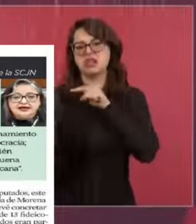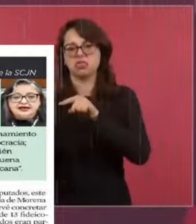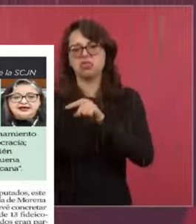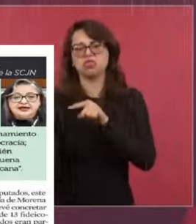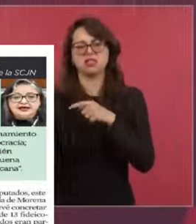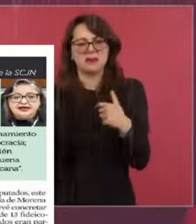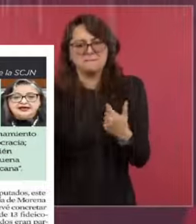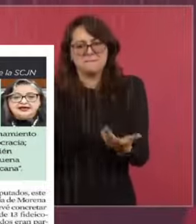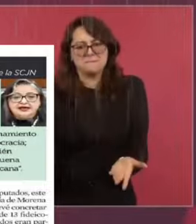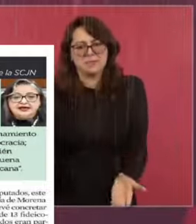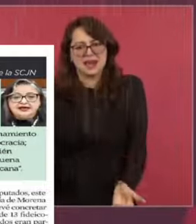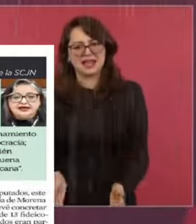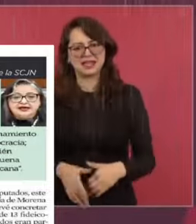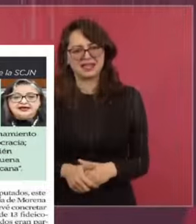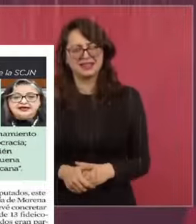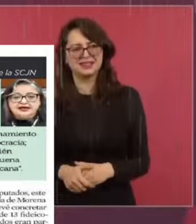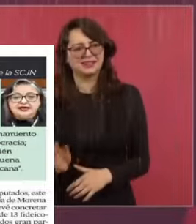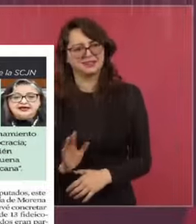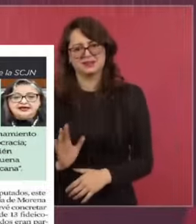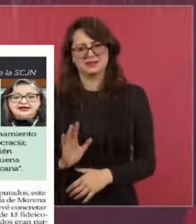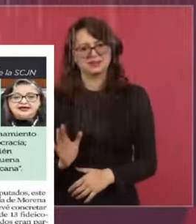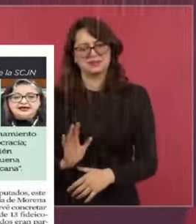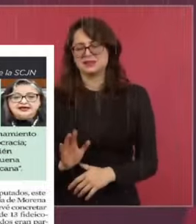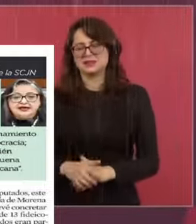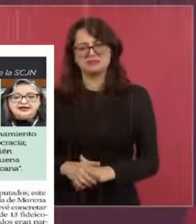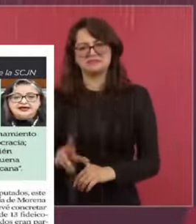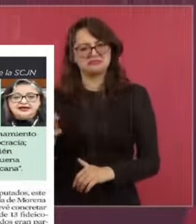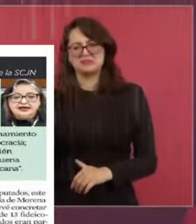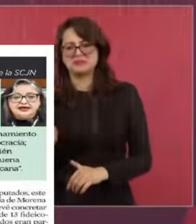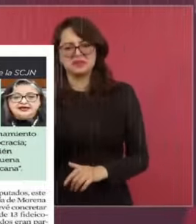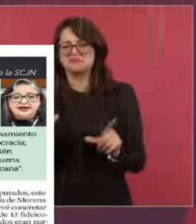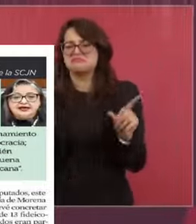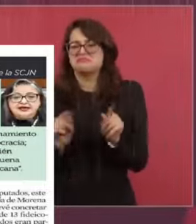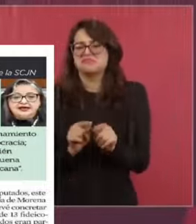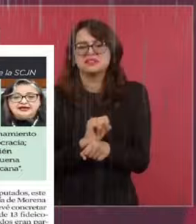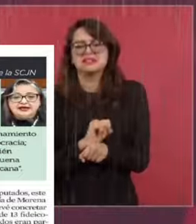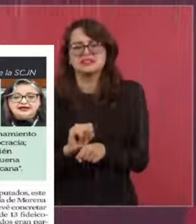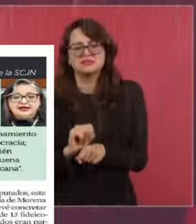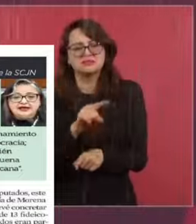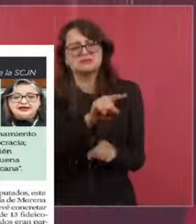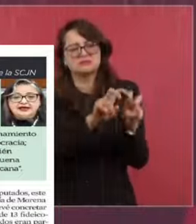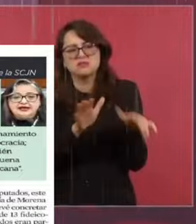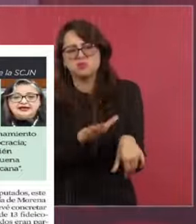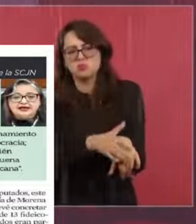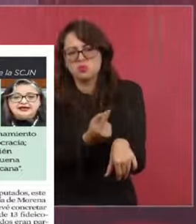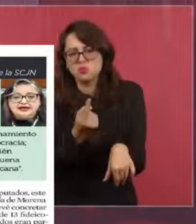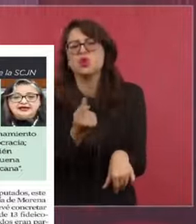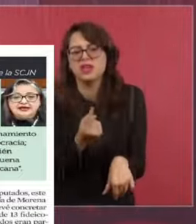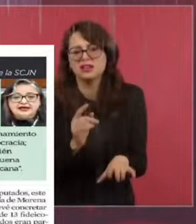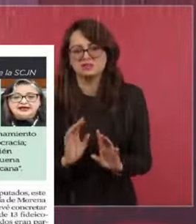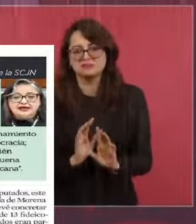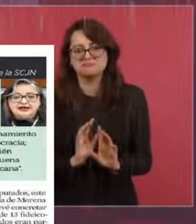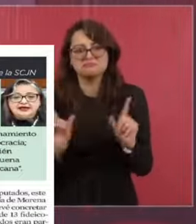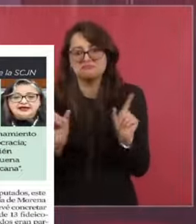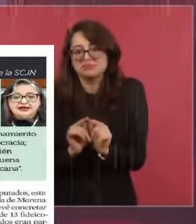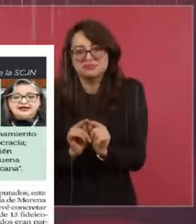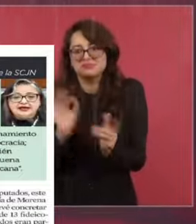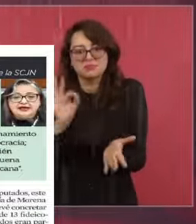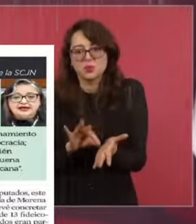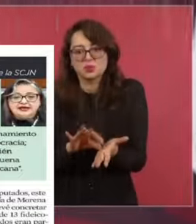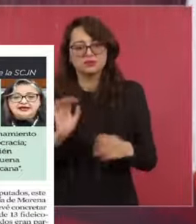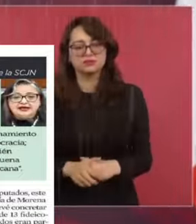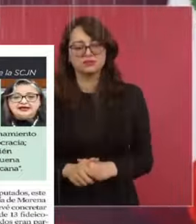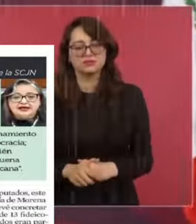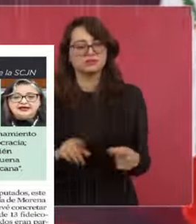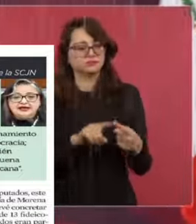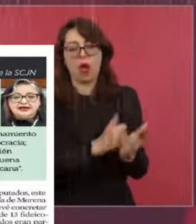dime si diretes al Senado? No. Que expliquen por qué ganan 700,000 pesos mensuales. O sea, ¿por qué, además del